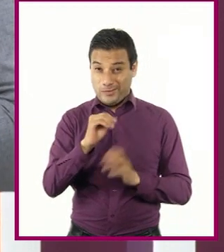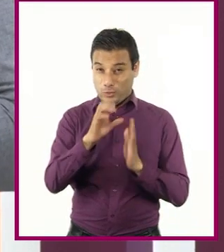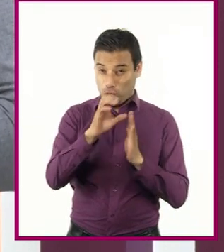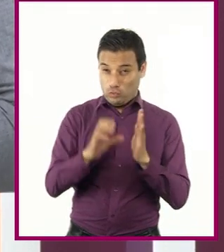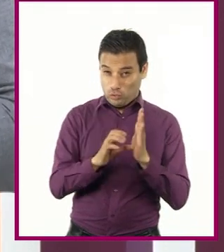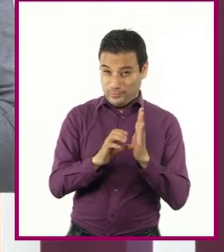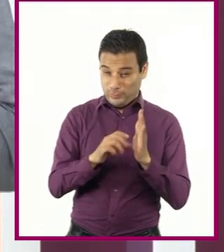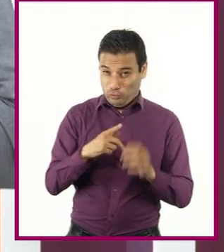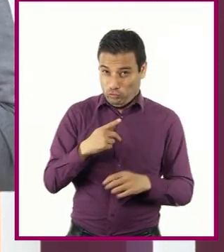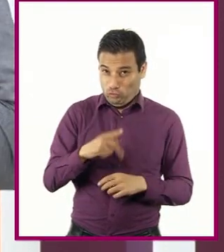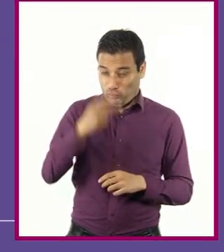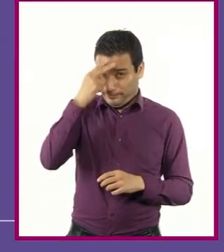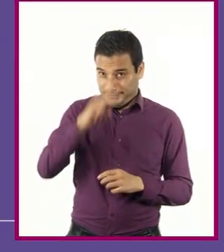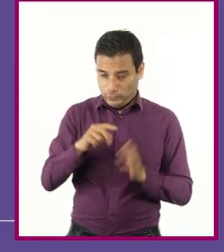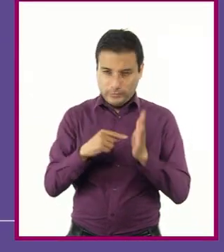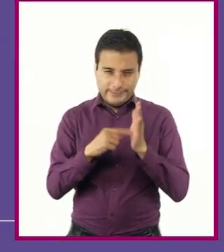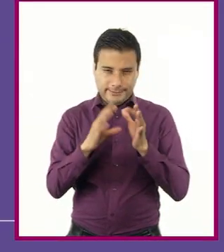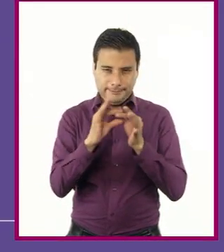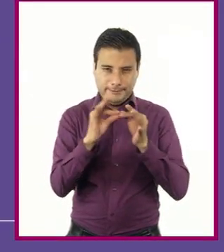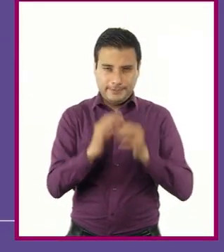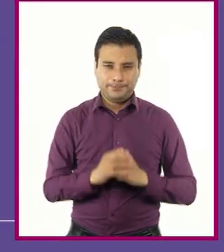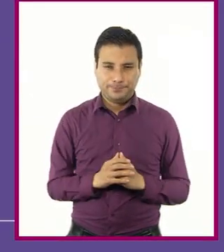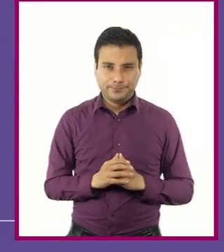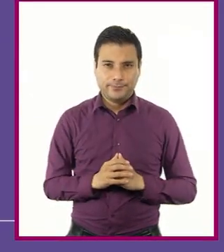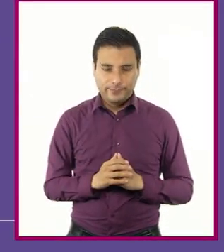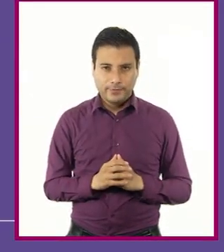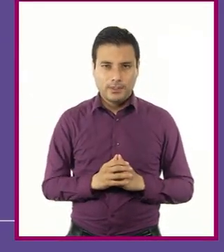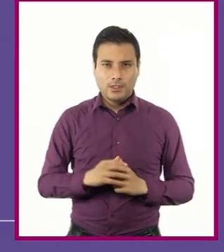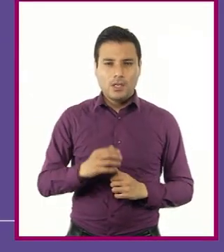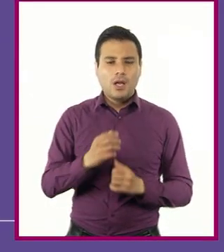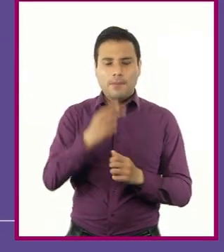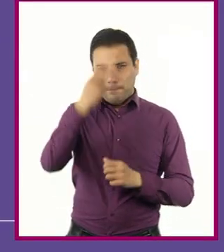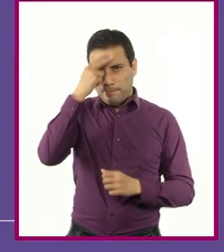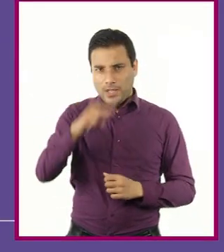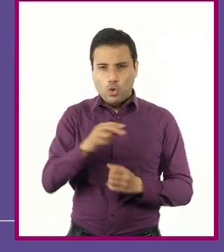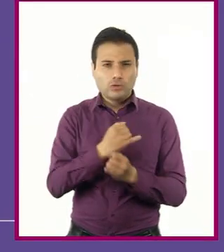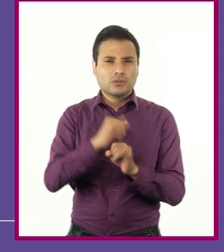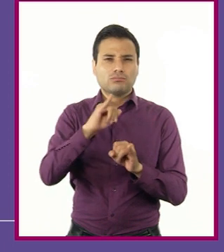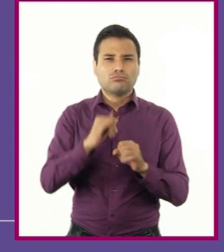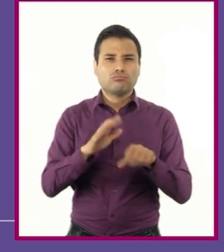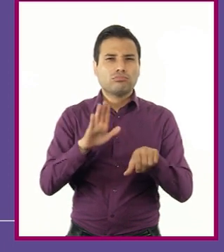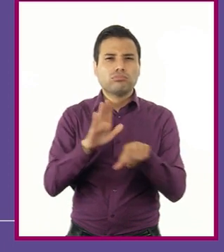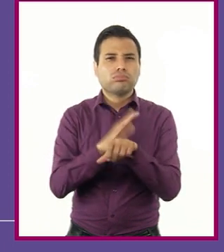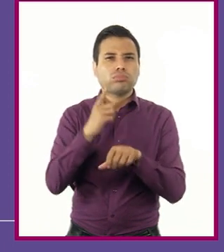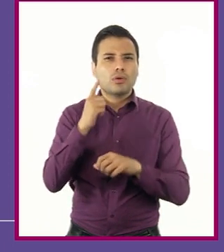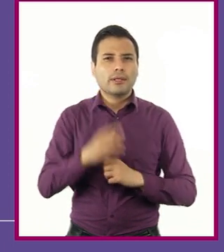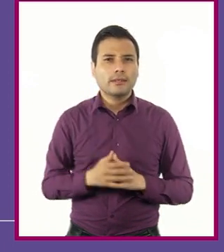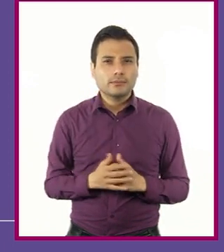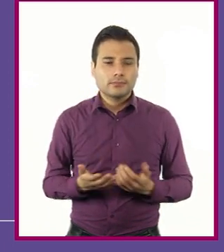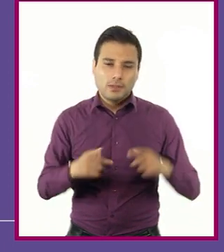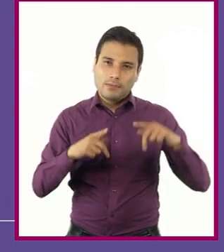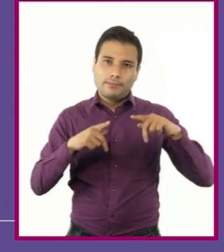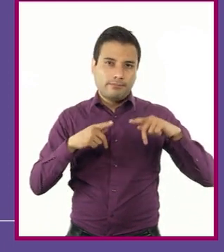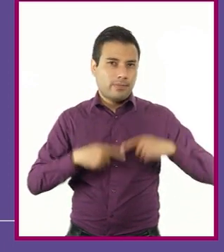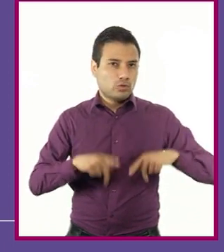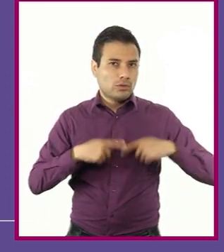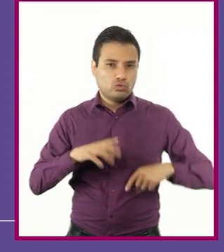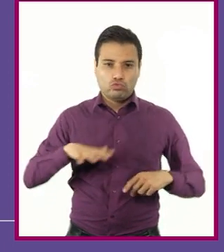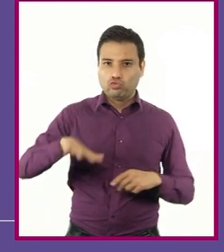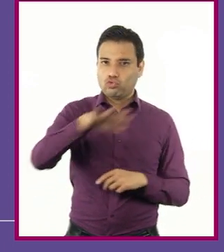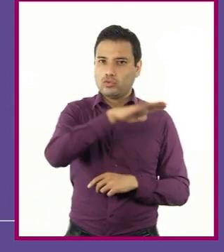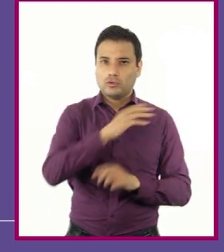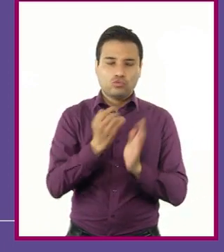Constitución Política, que dice: la soberanía nacional reside esencial y originalmente en el pueblo. Todo el